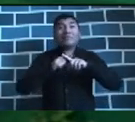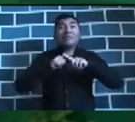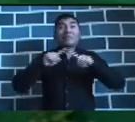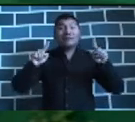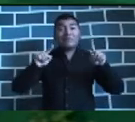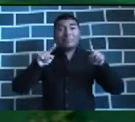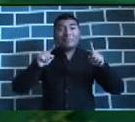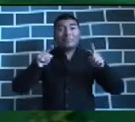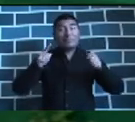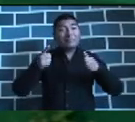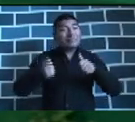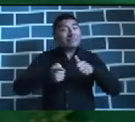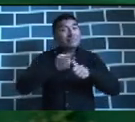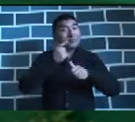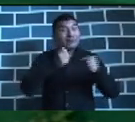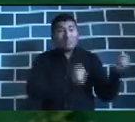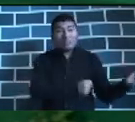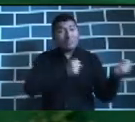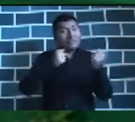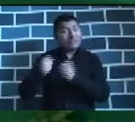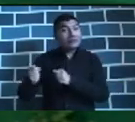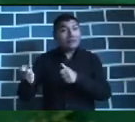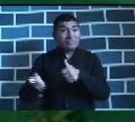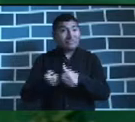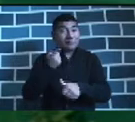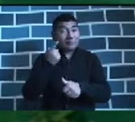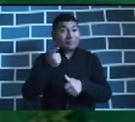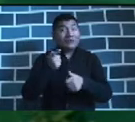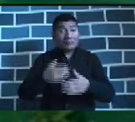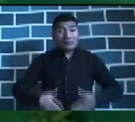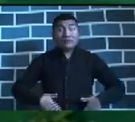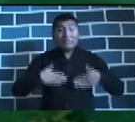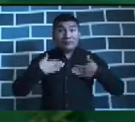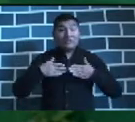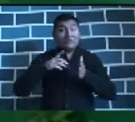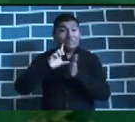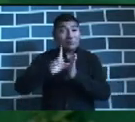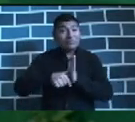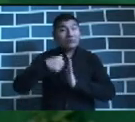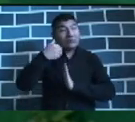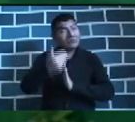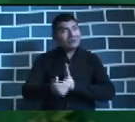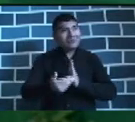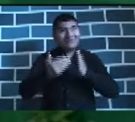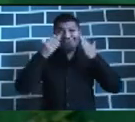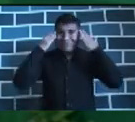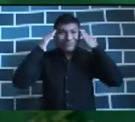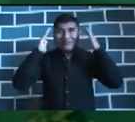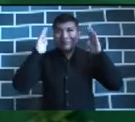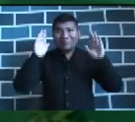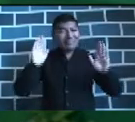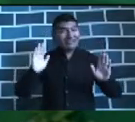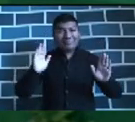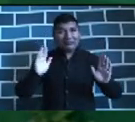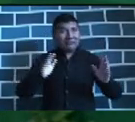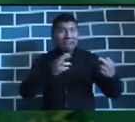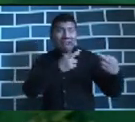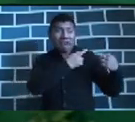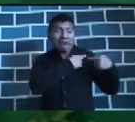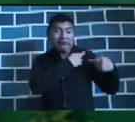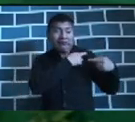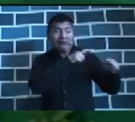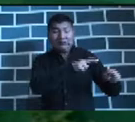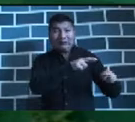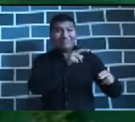poner el poder lo primero de la vida después ya no sabe dejar un cargo cuando tiene que